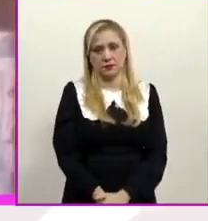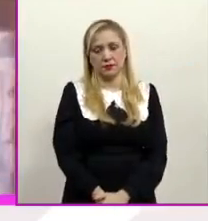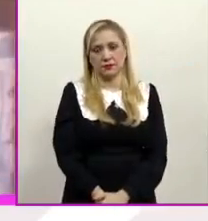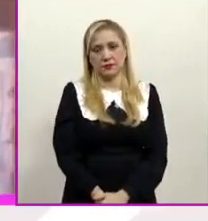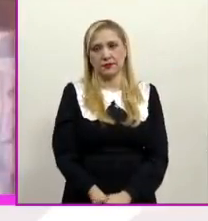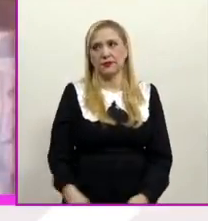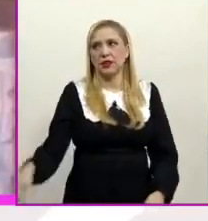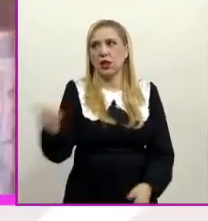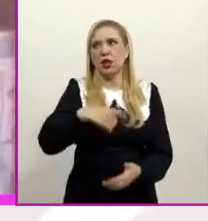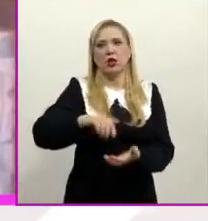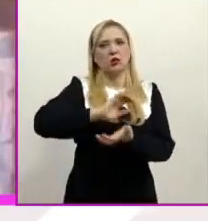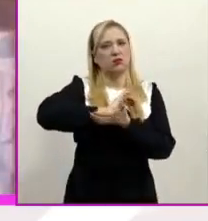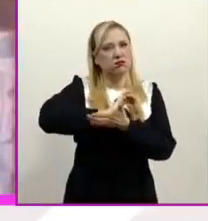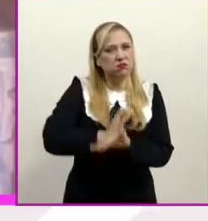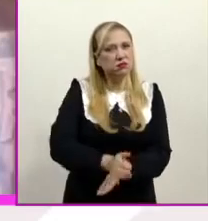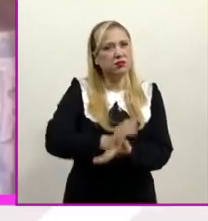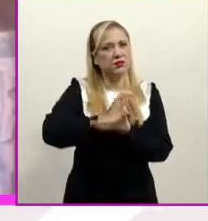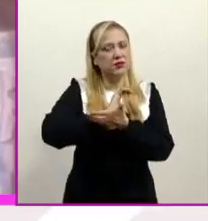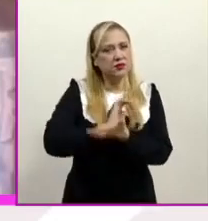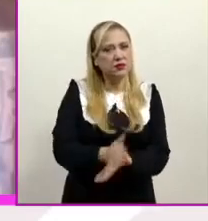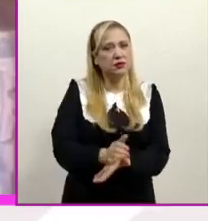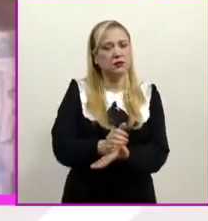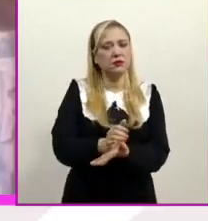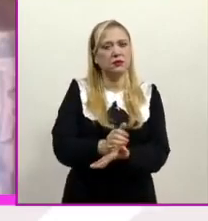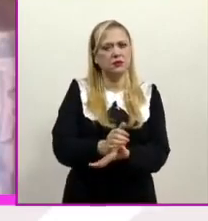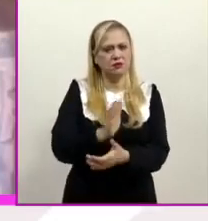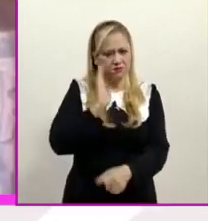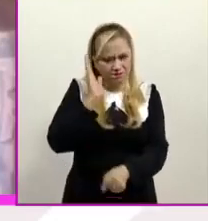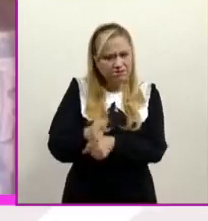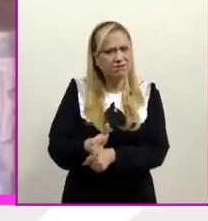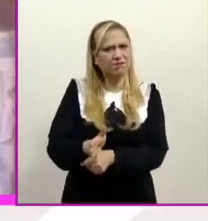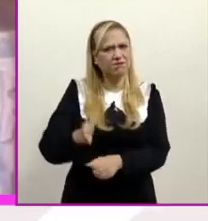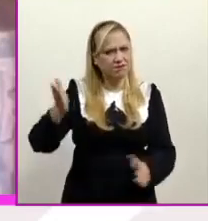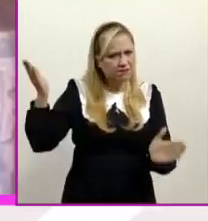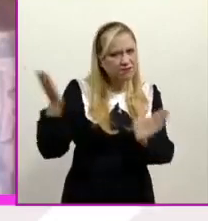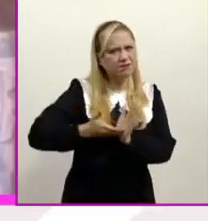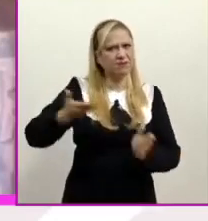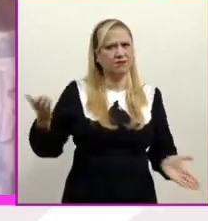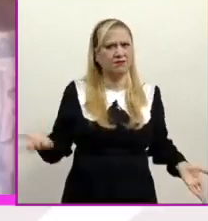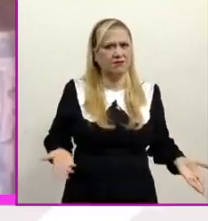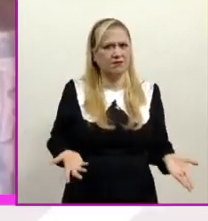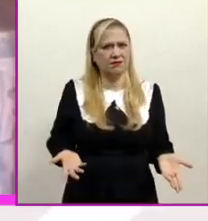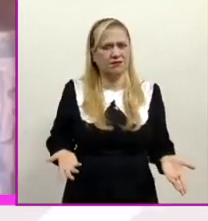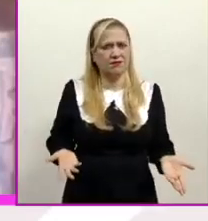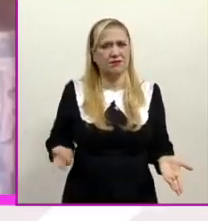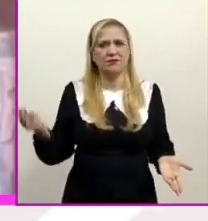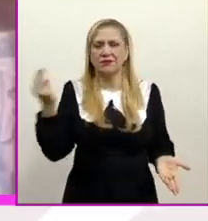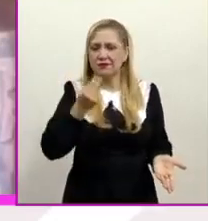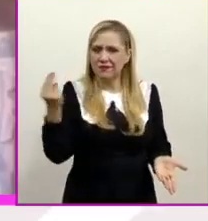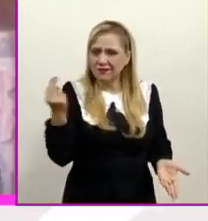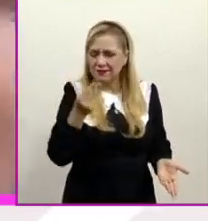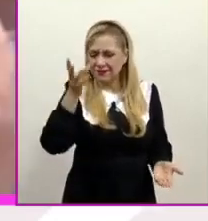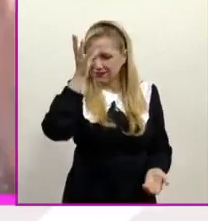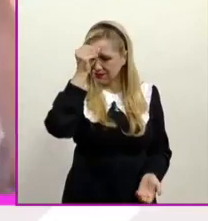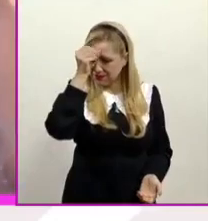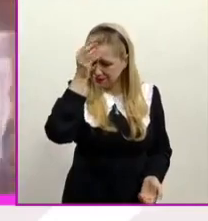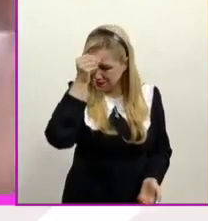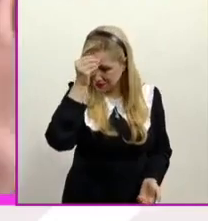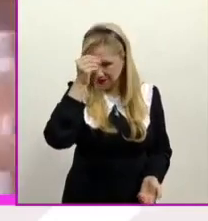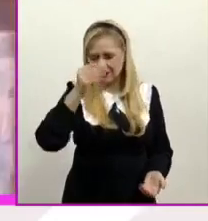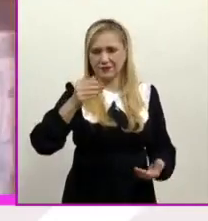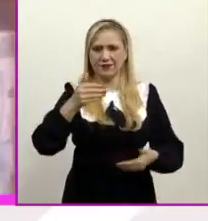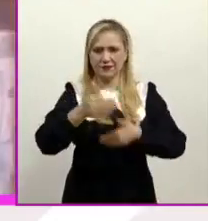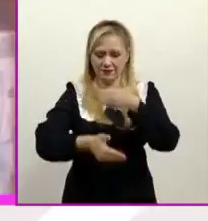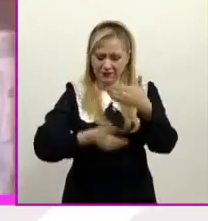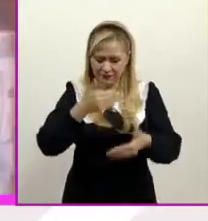actos discriminatorios sean penados. Necesitamos educarnos y esa apuesta por la